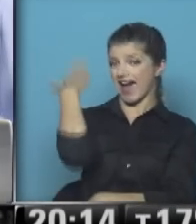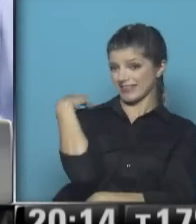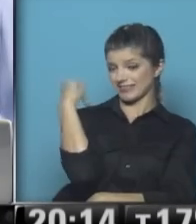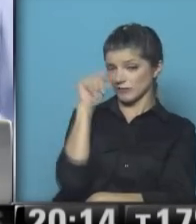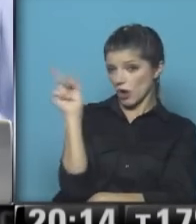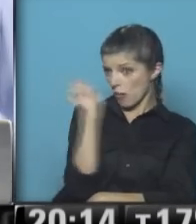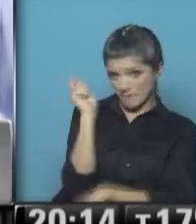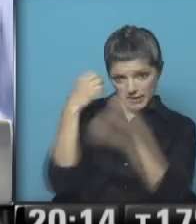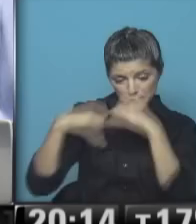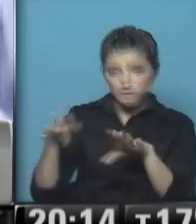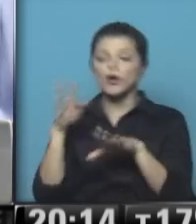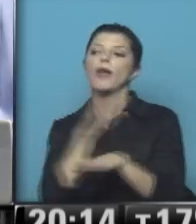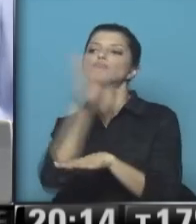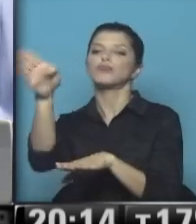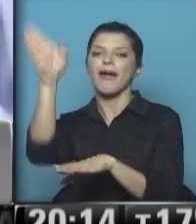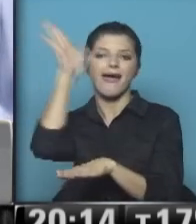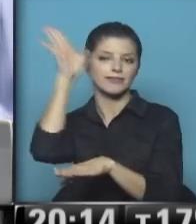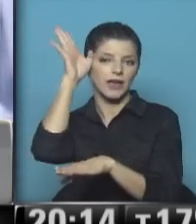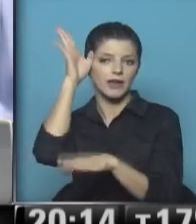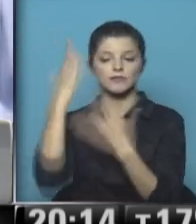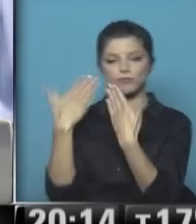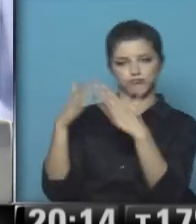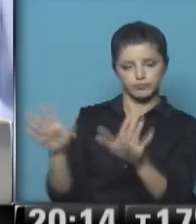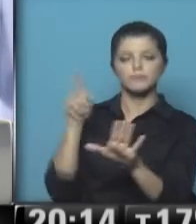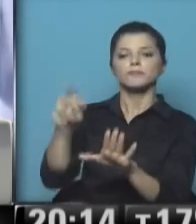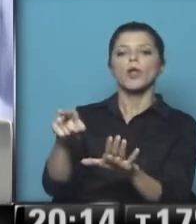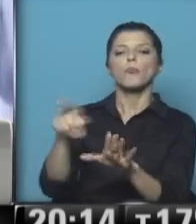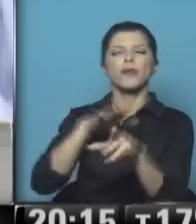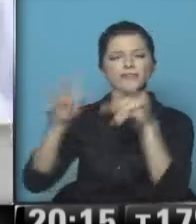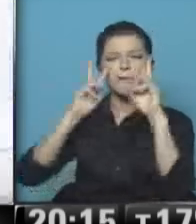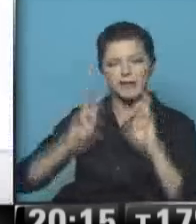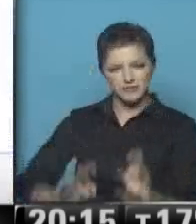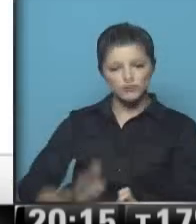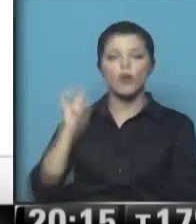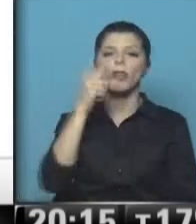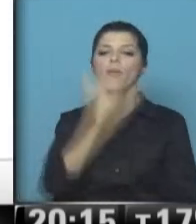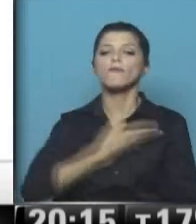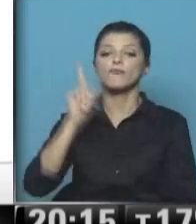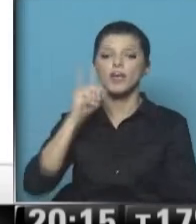la justicia de Italia por la investigación que sacudió a la FIFA.